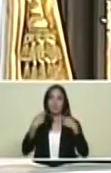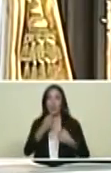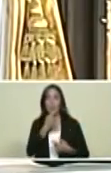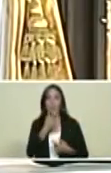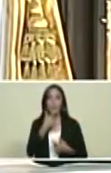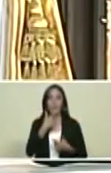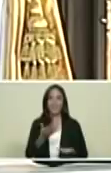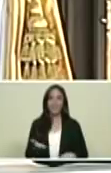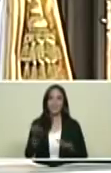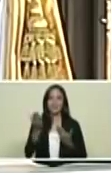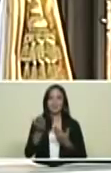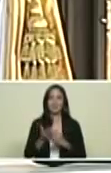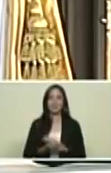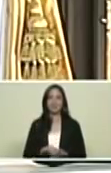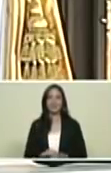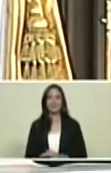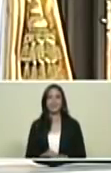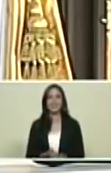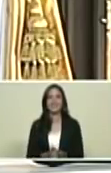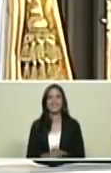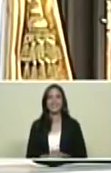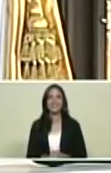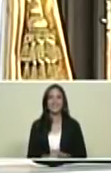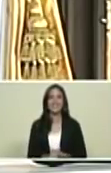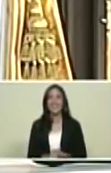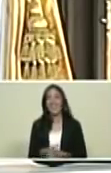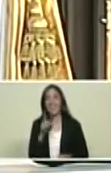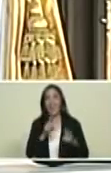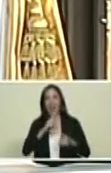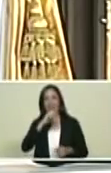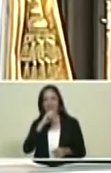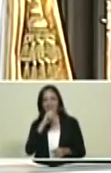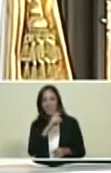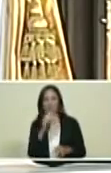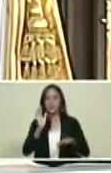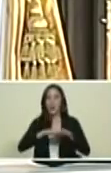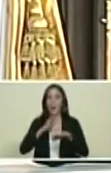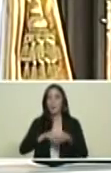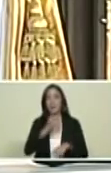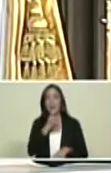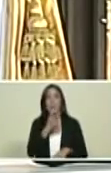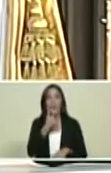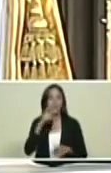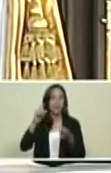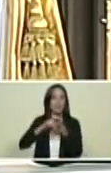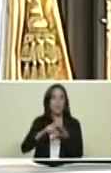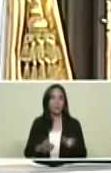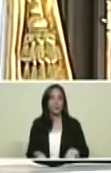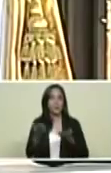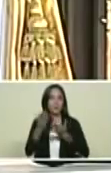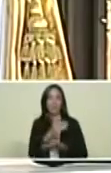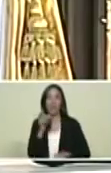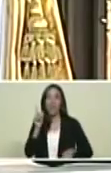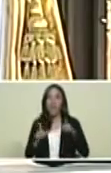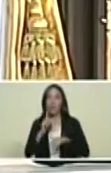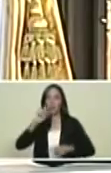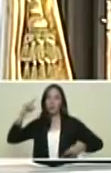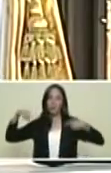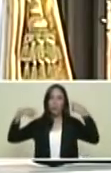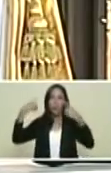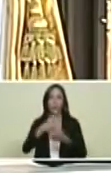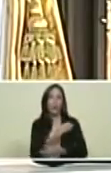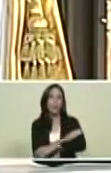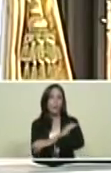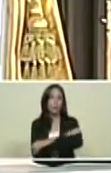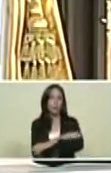bonita. ¿Ah? Andan celosos por ahí porque Cilita está bien bonita. Andan como locos, celosos, algunos